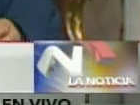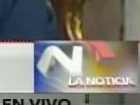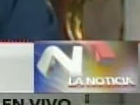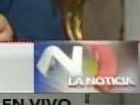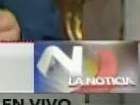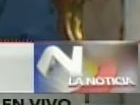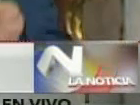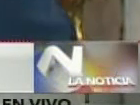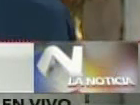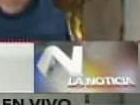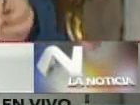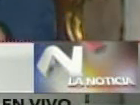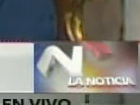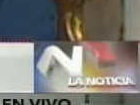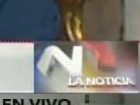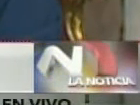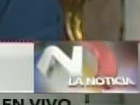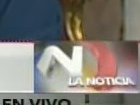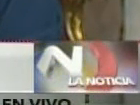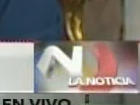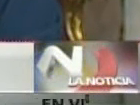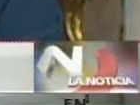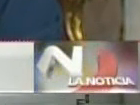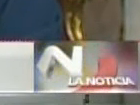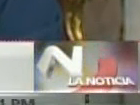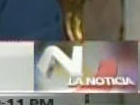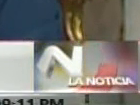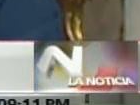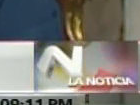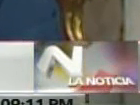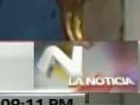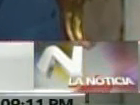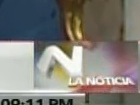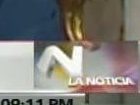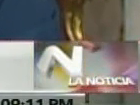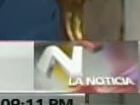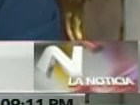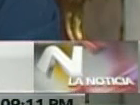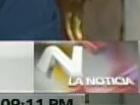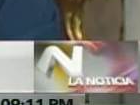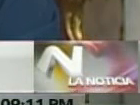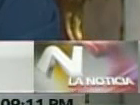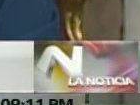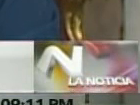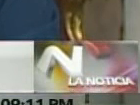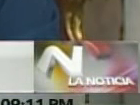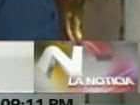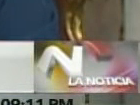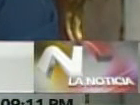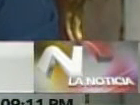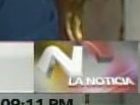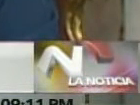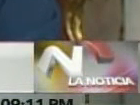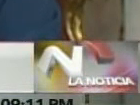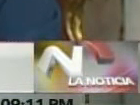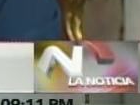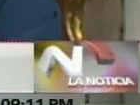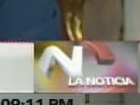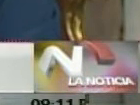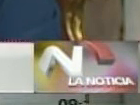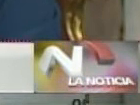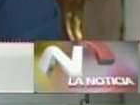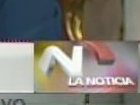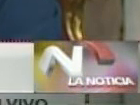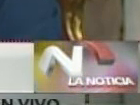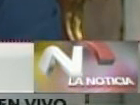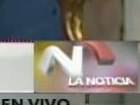que el sábado nos vemos en el Poliedro. Y yo convoco a todos los movimientos de la agricultura urbana nacional e internacional. Ahí